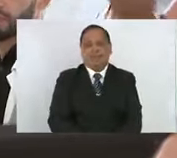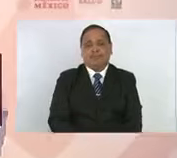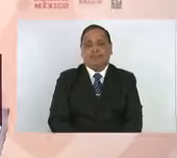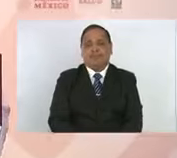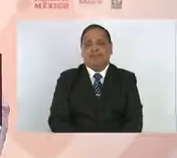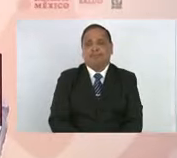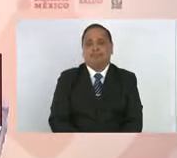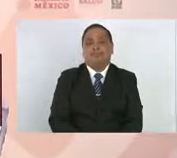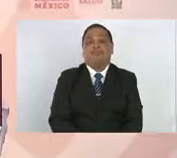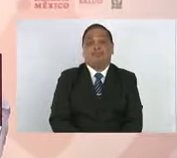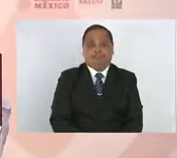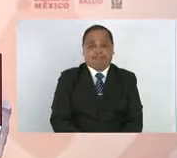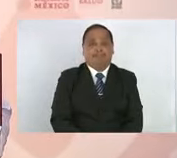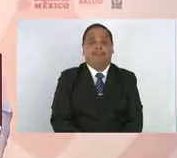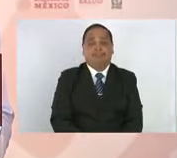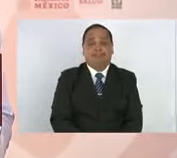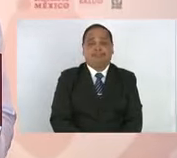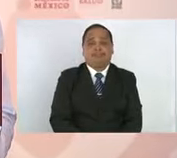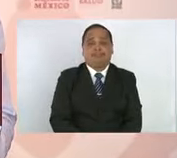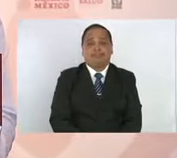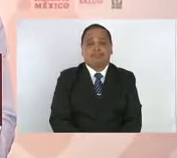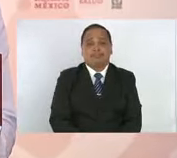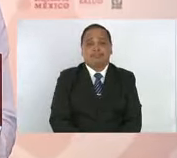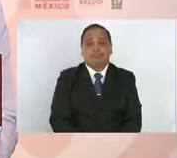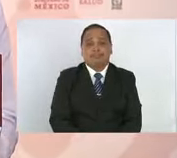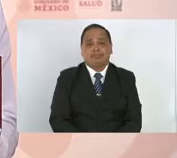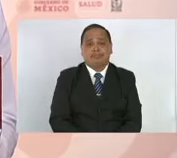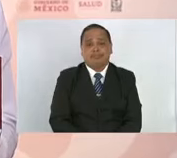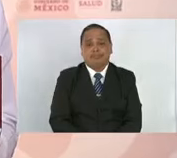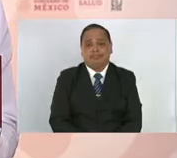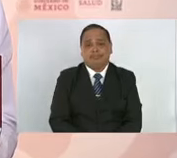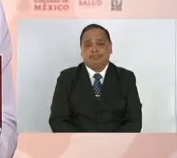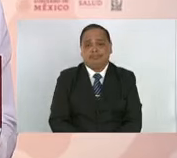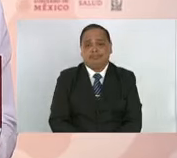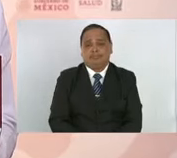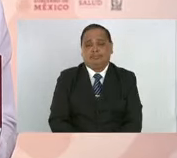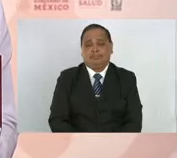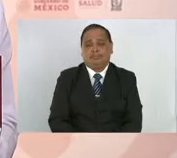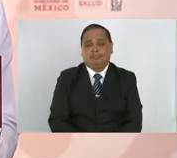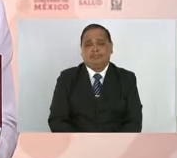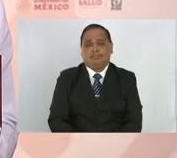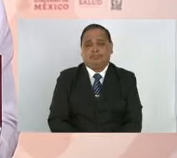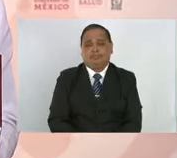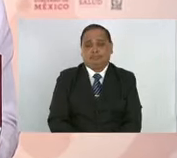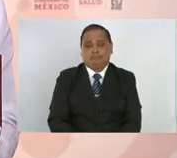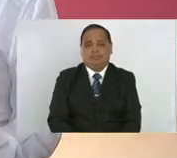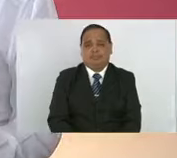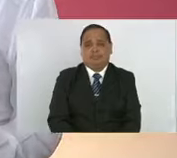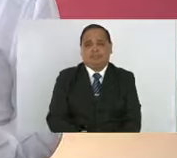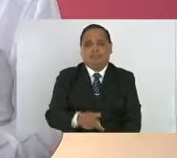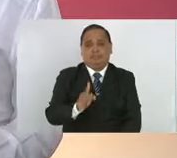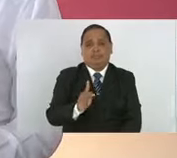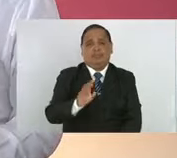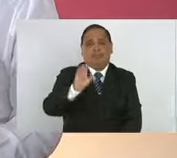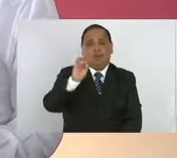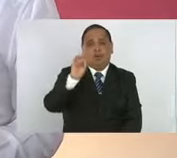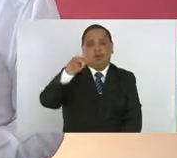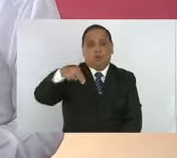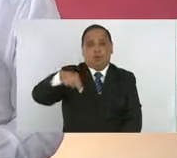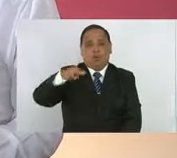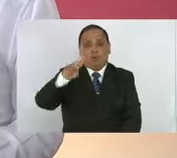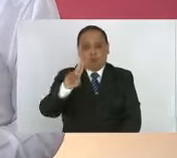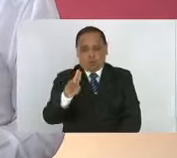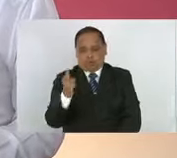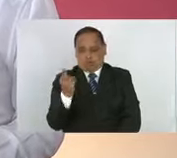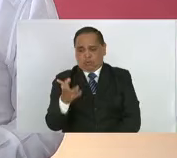Y no solo cuando se trata de votar en la ONU, que siempre